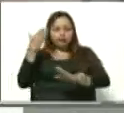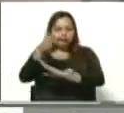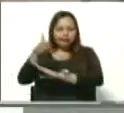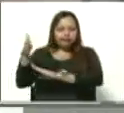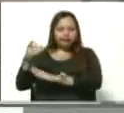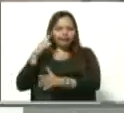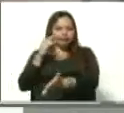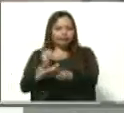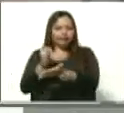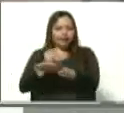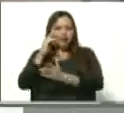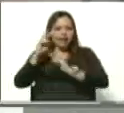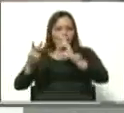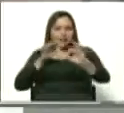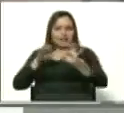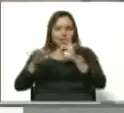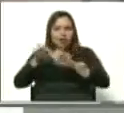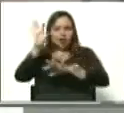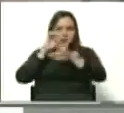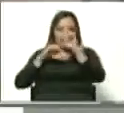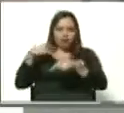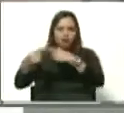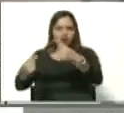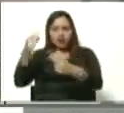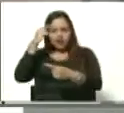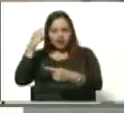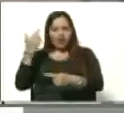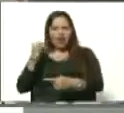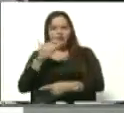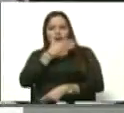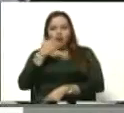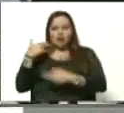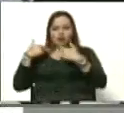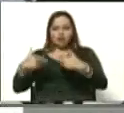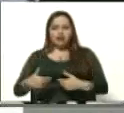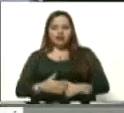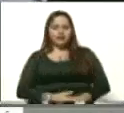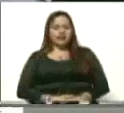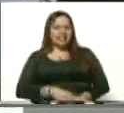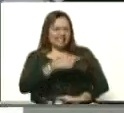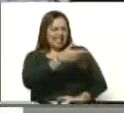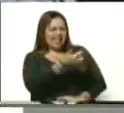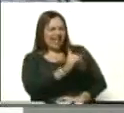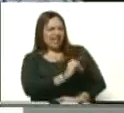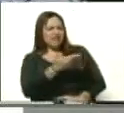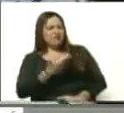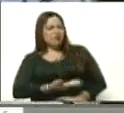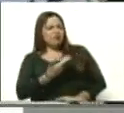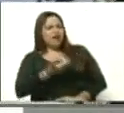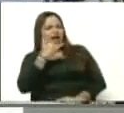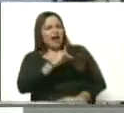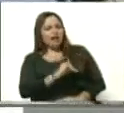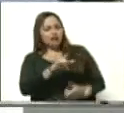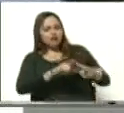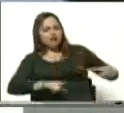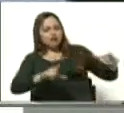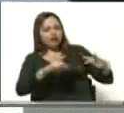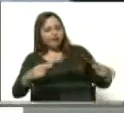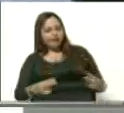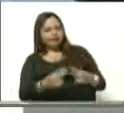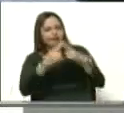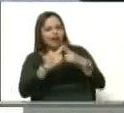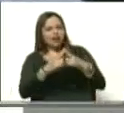para aprender cada día más a ser mejores humanos. Dante, ¿qué representa para nuestro país ser sede de este Festival Internacional de